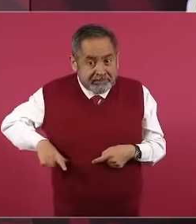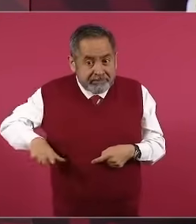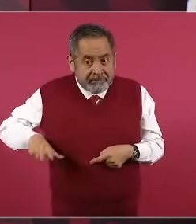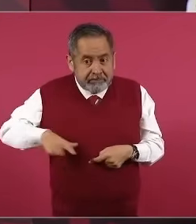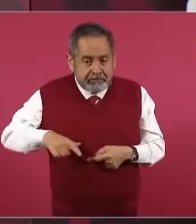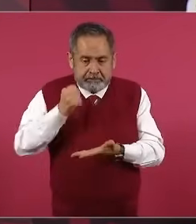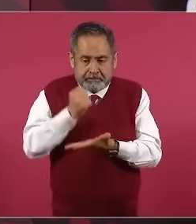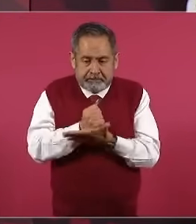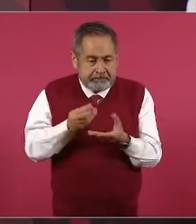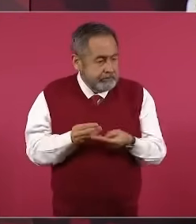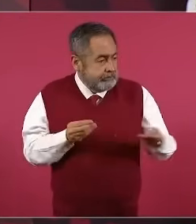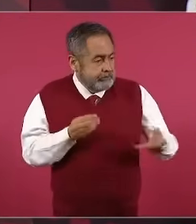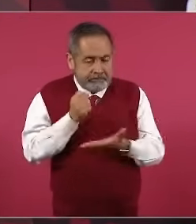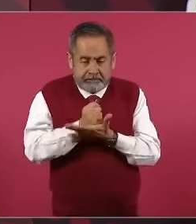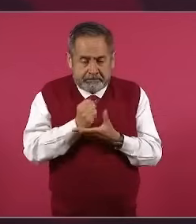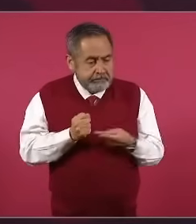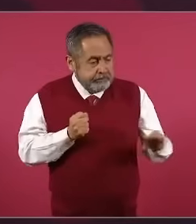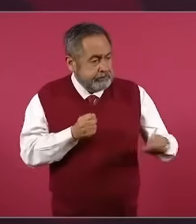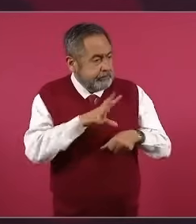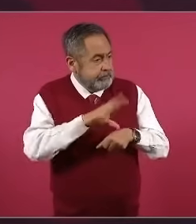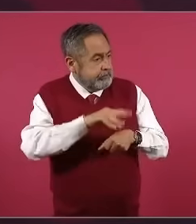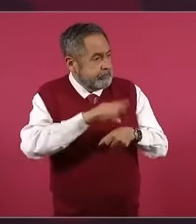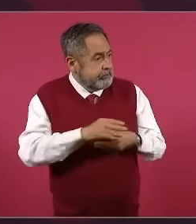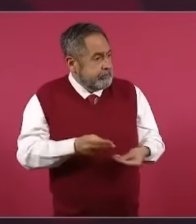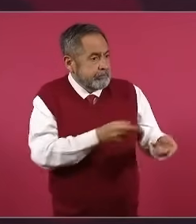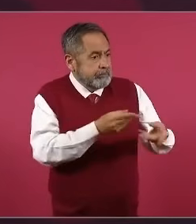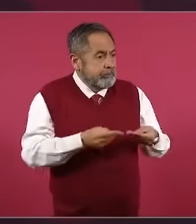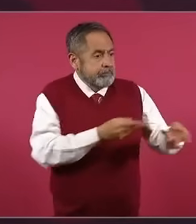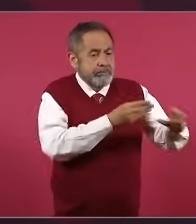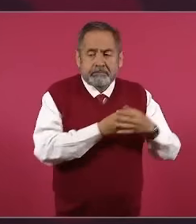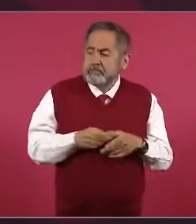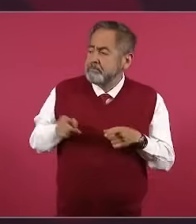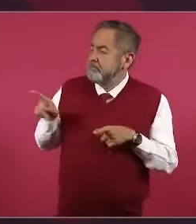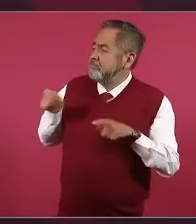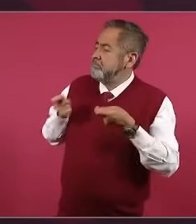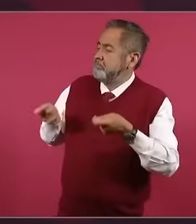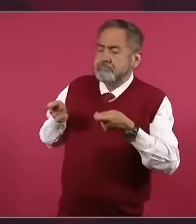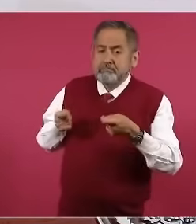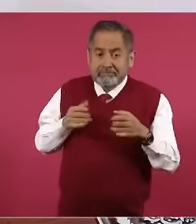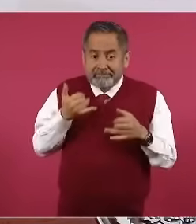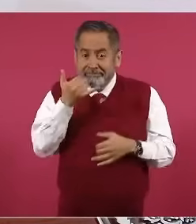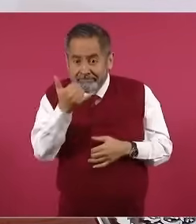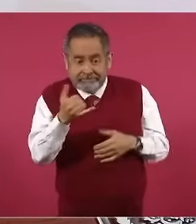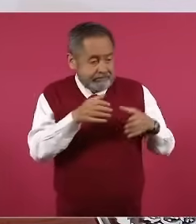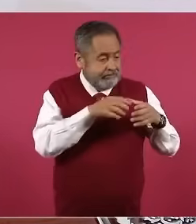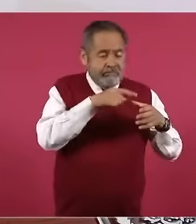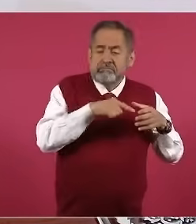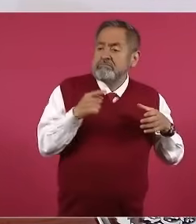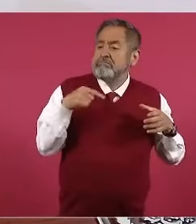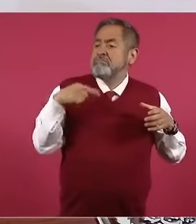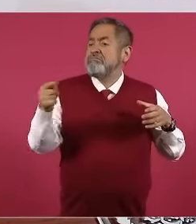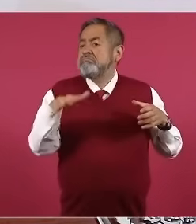y no les importaba el pueblo, pero además no solo no les importaba, humillaban al pueblo.